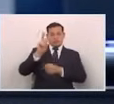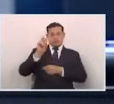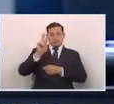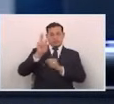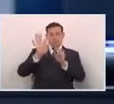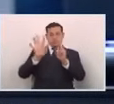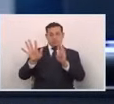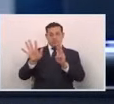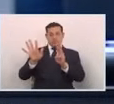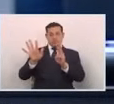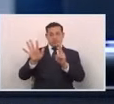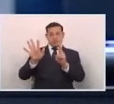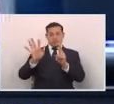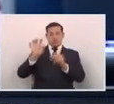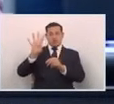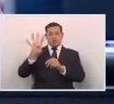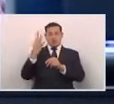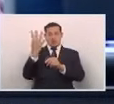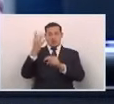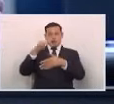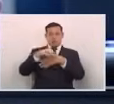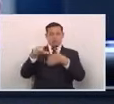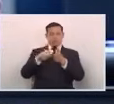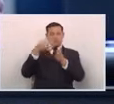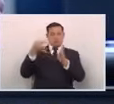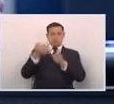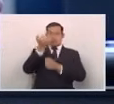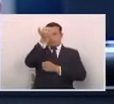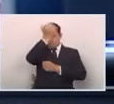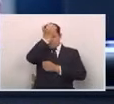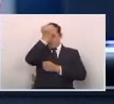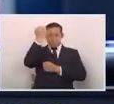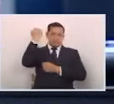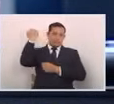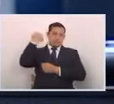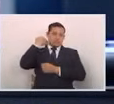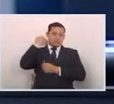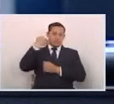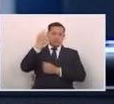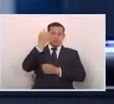2024-2027 es la cuarta Asamblea Legislativa que le falla a las víctimas.